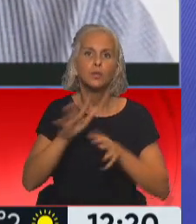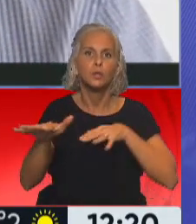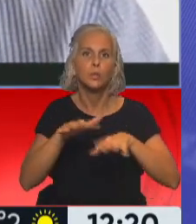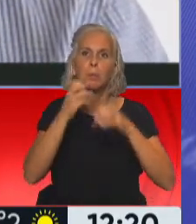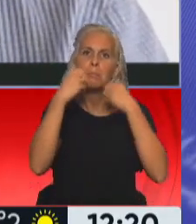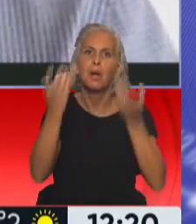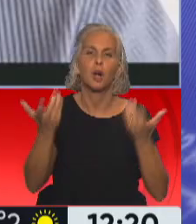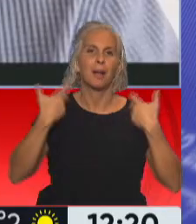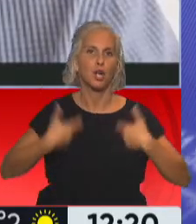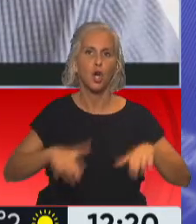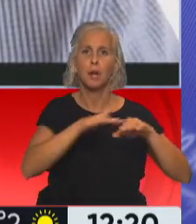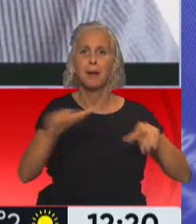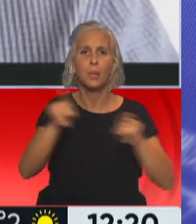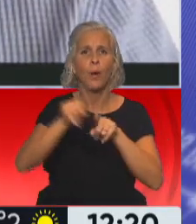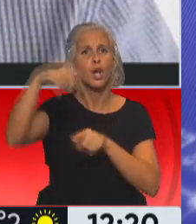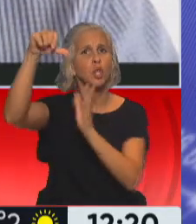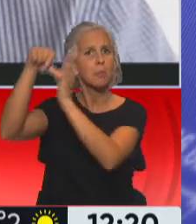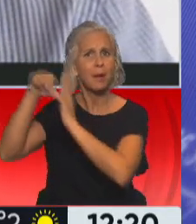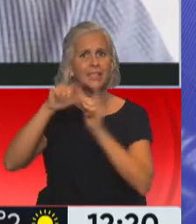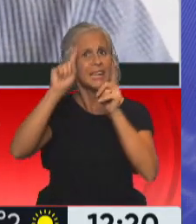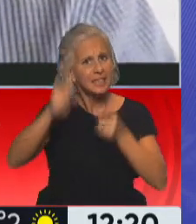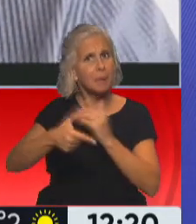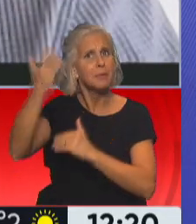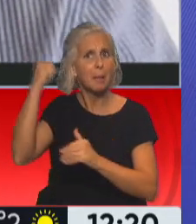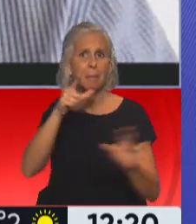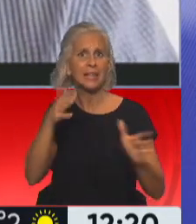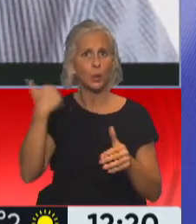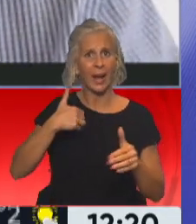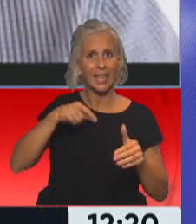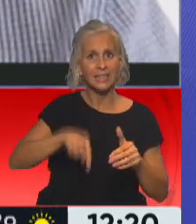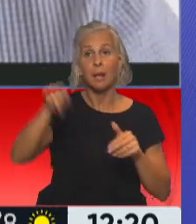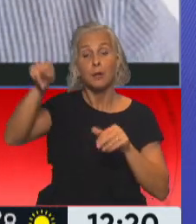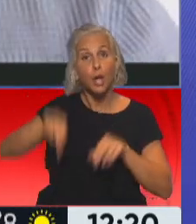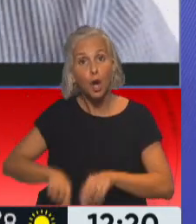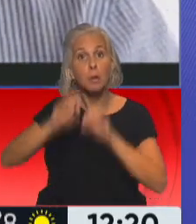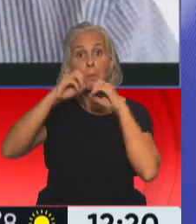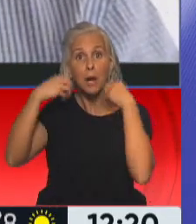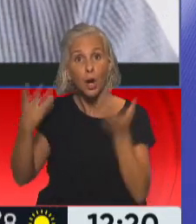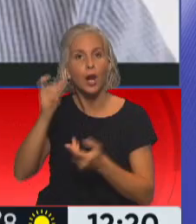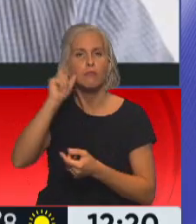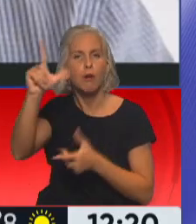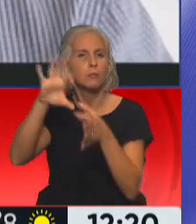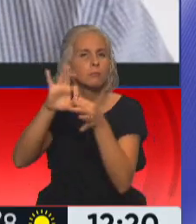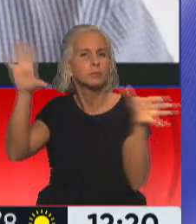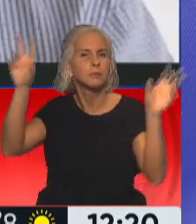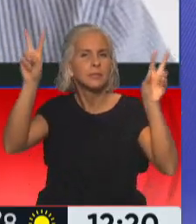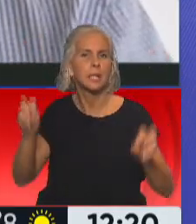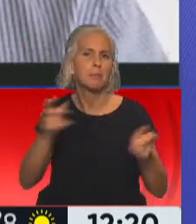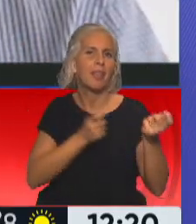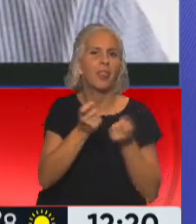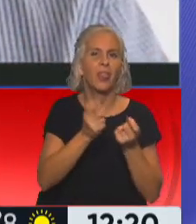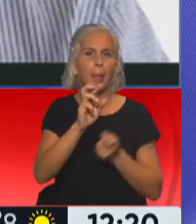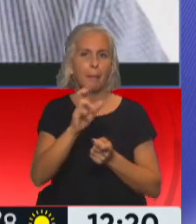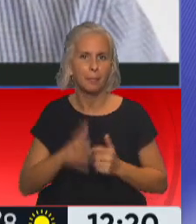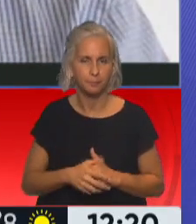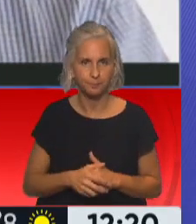poco más normal como la que tienen otros países que también han vivido cosas como la Argentina, pero que hoy en día han logrado independizarse un poco del movimiento del tipo de cambio.